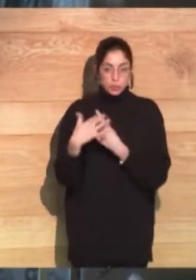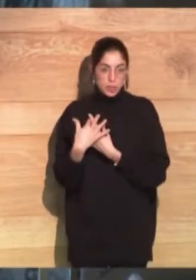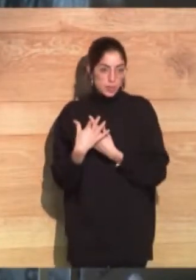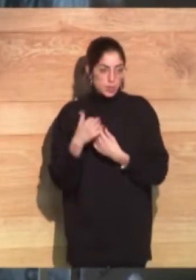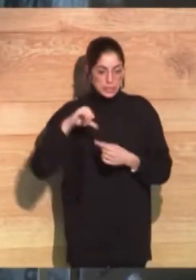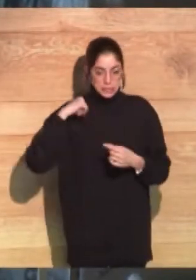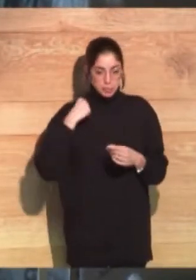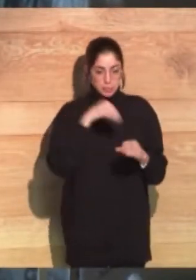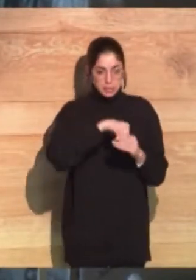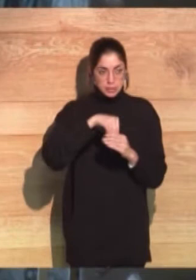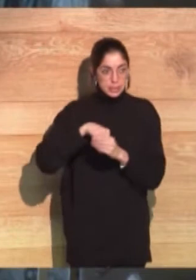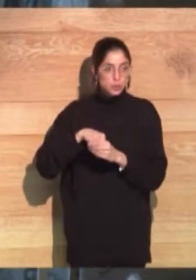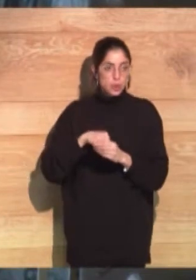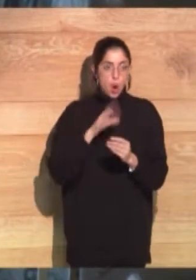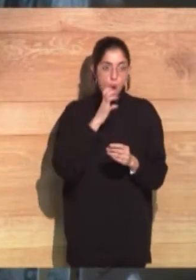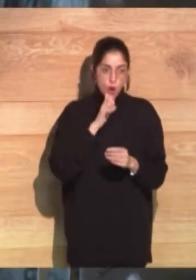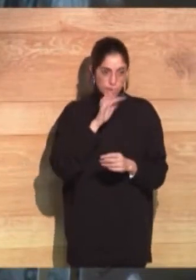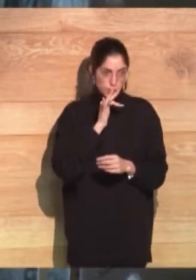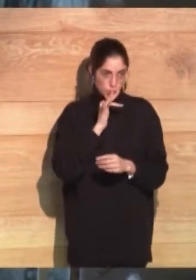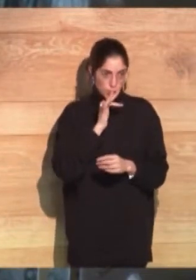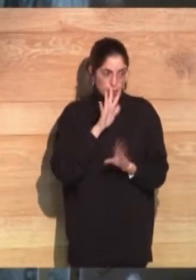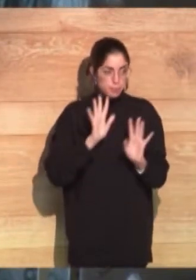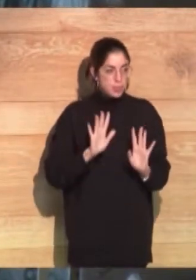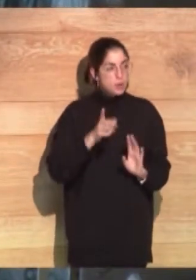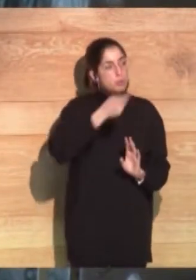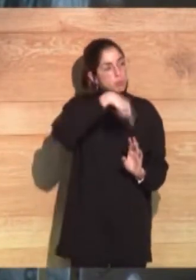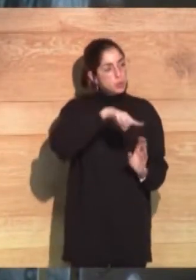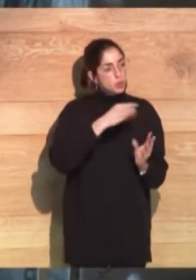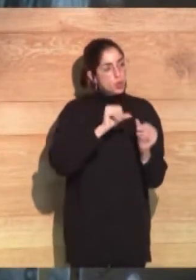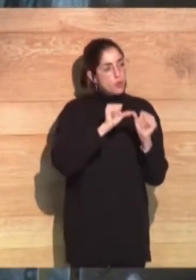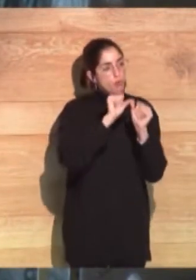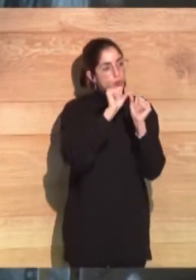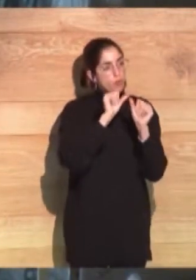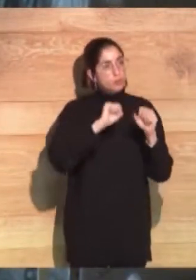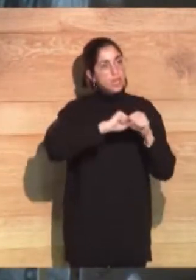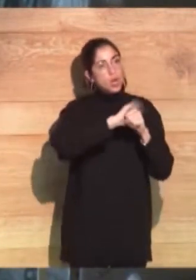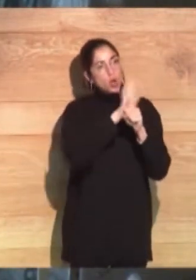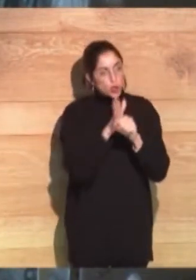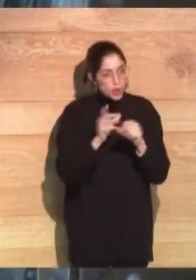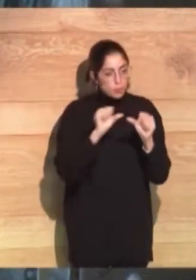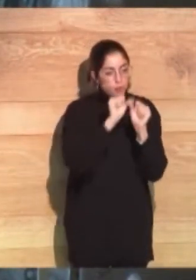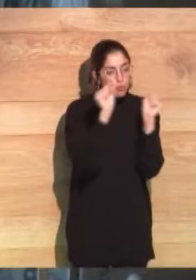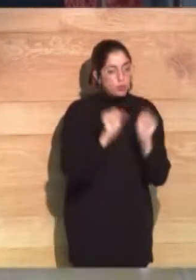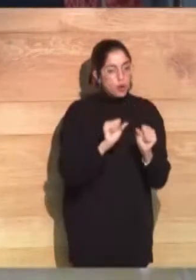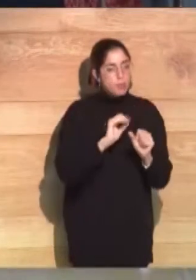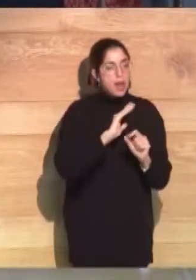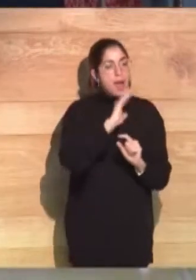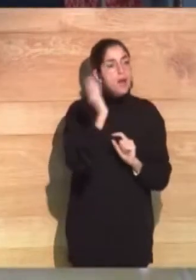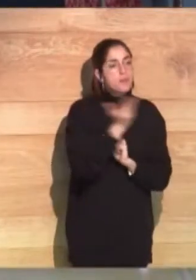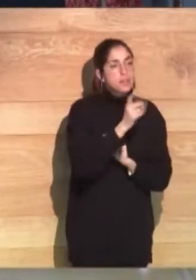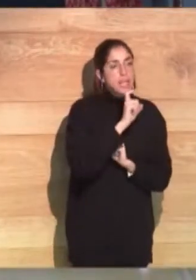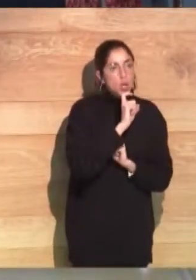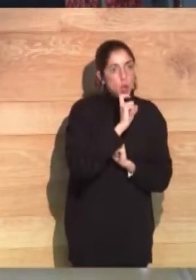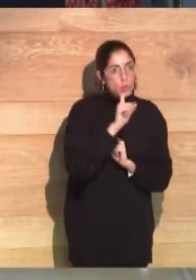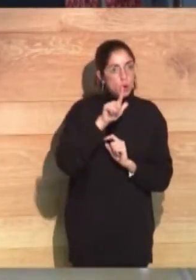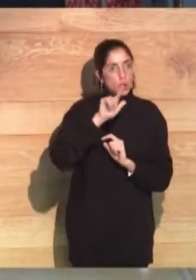hospitales. ¿De qué forma el COVID-19 ha afectado también a